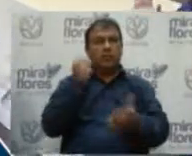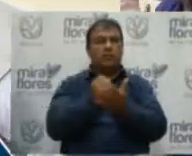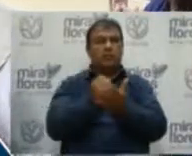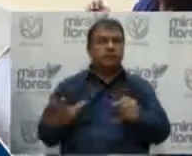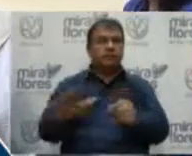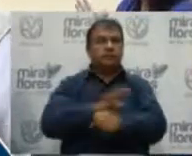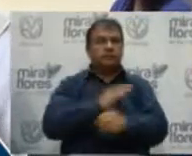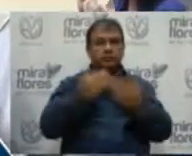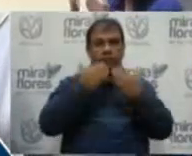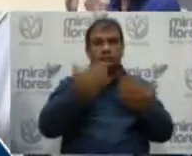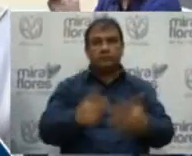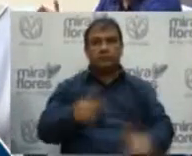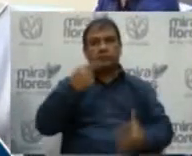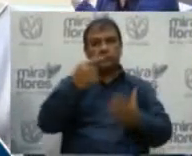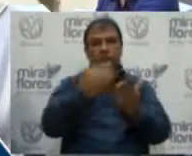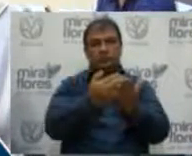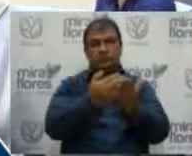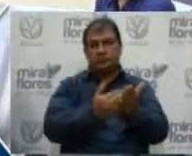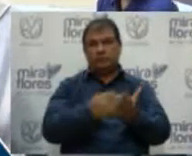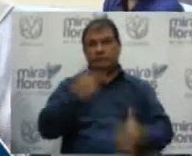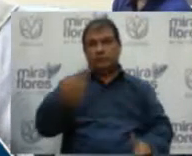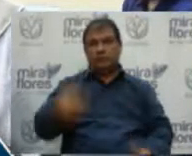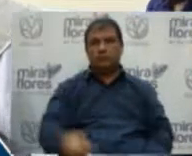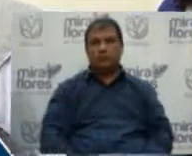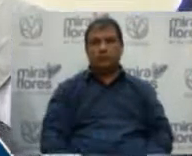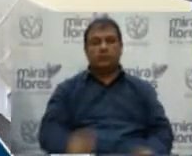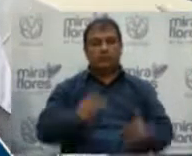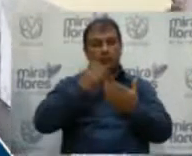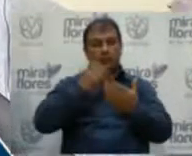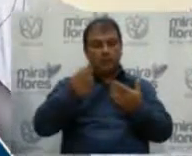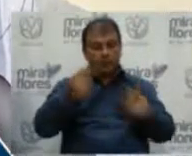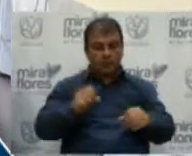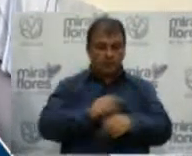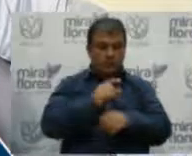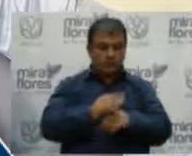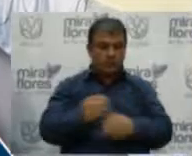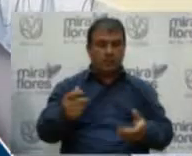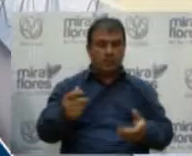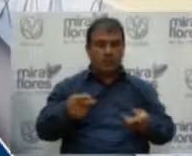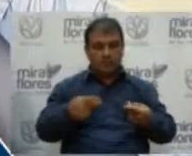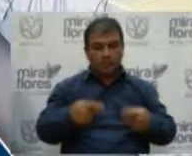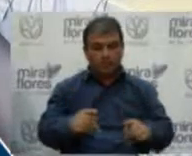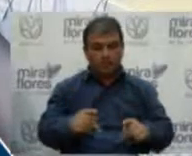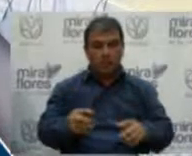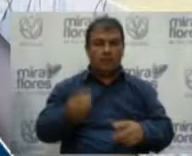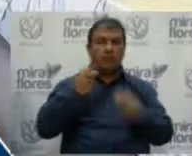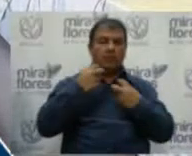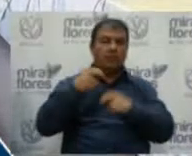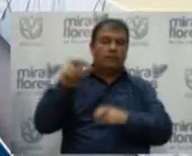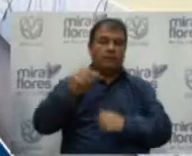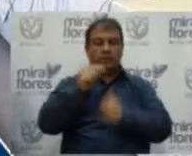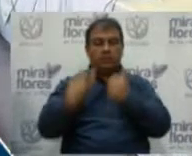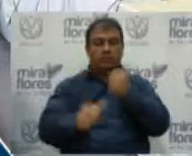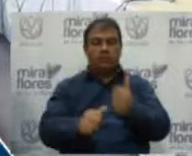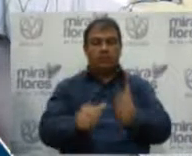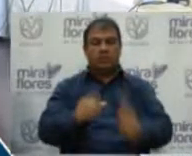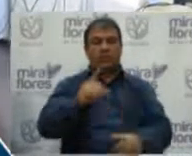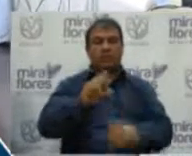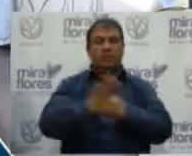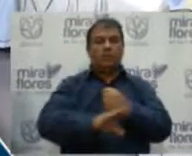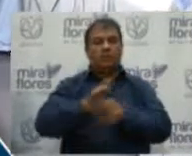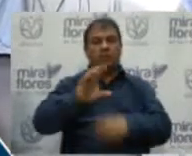unanimidad. Muchísimas gracias. Vamos al siguiente punto. Proyecto de acuerdo de Consejo que autoriza el viaje del subgerente de Defensa Civil,